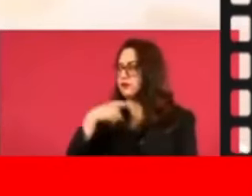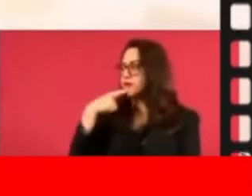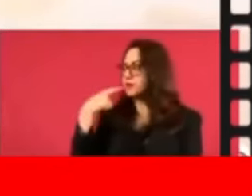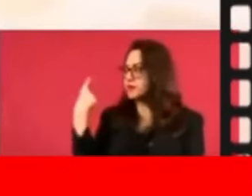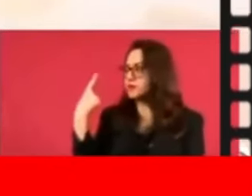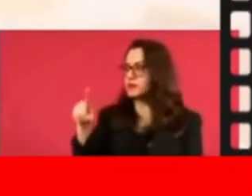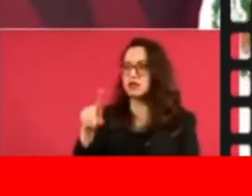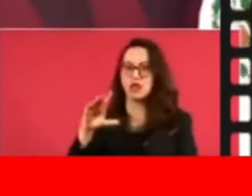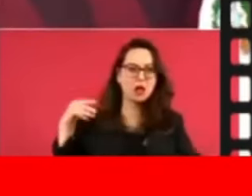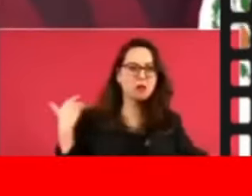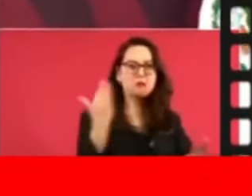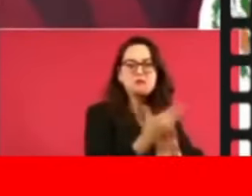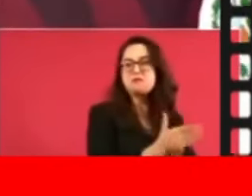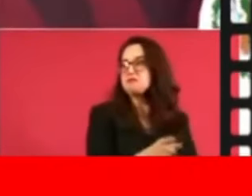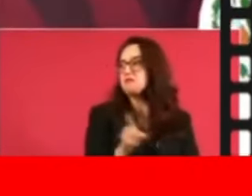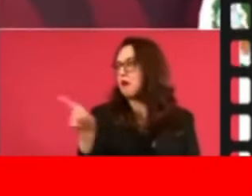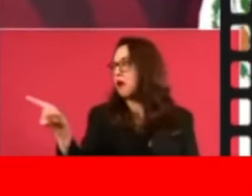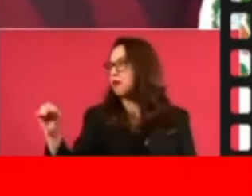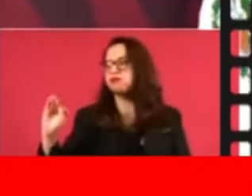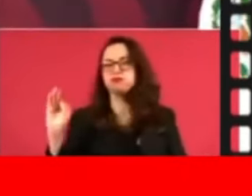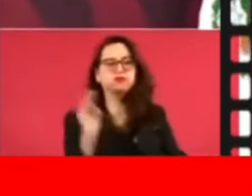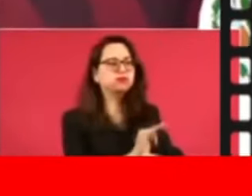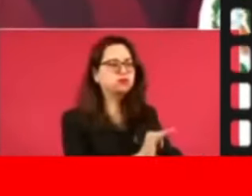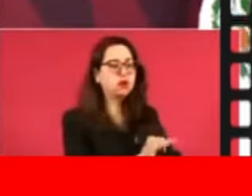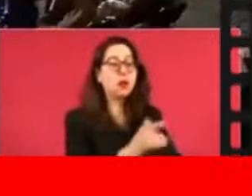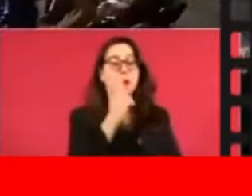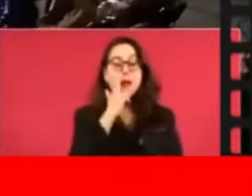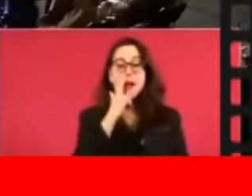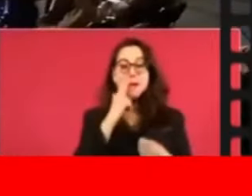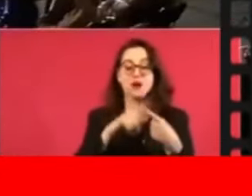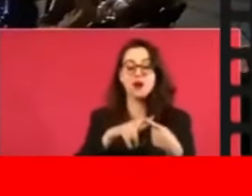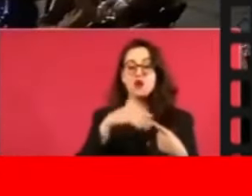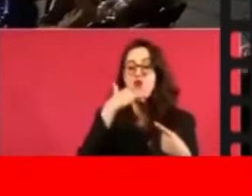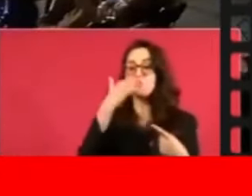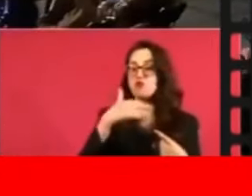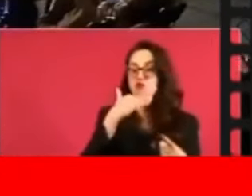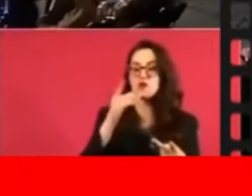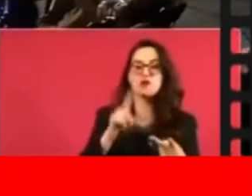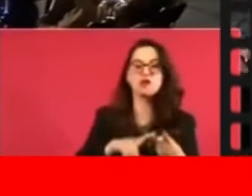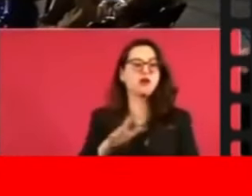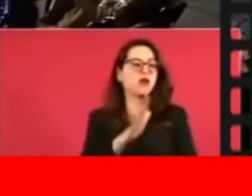traficantes de influencia, a los corruptos, a los